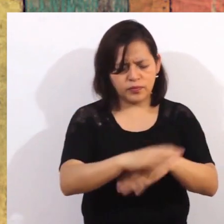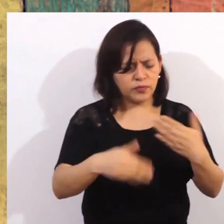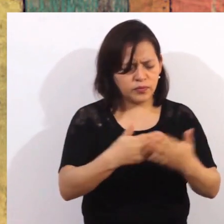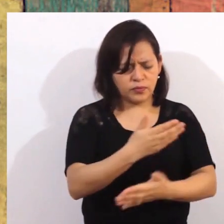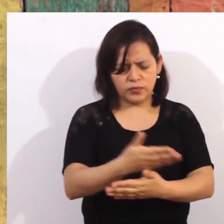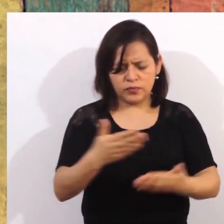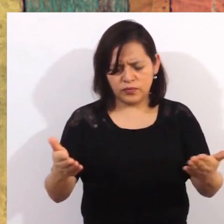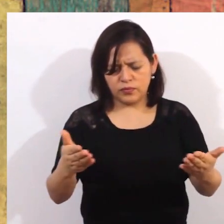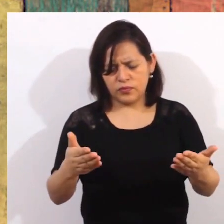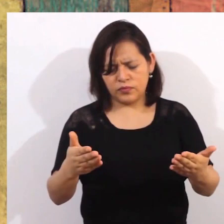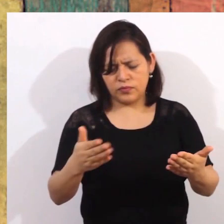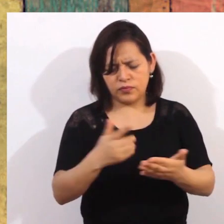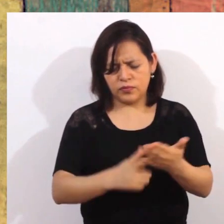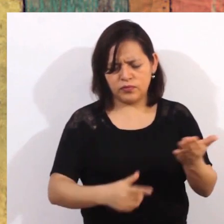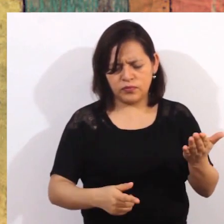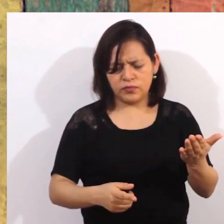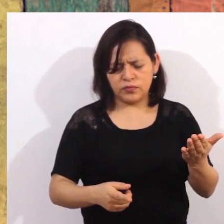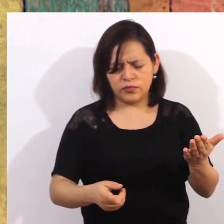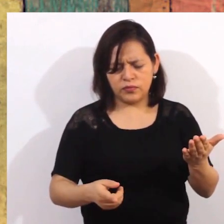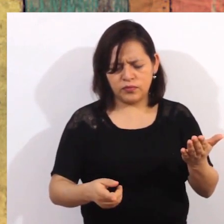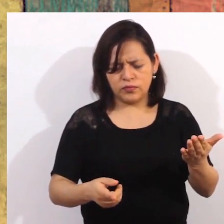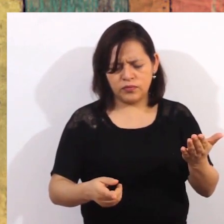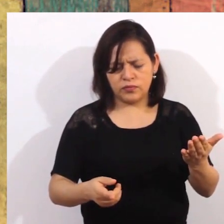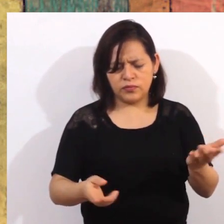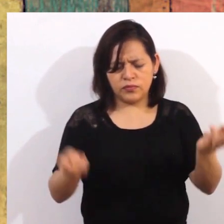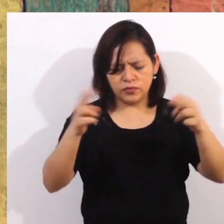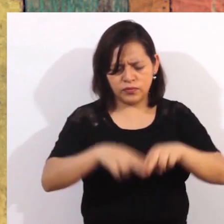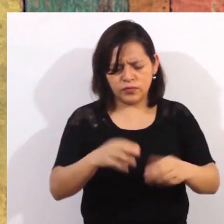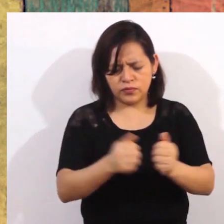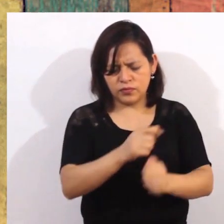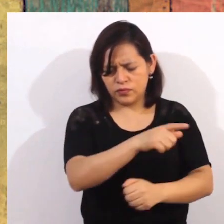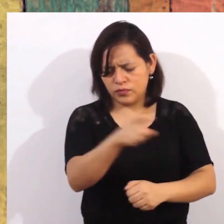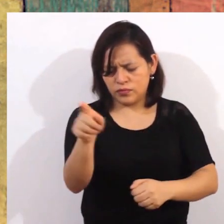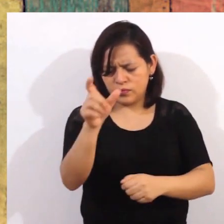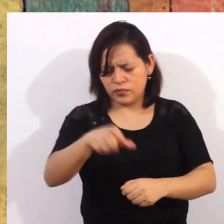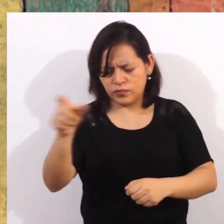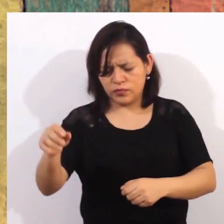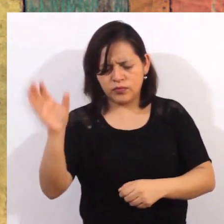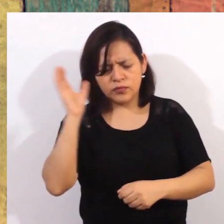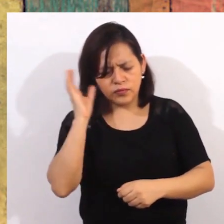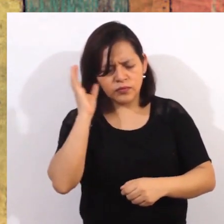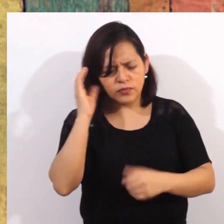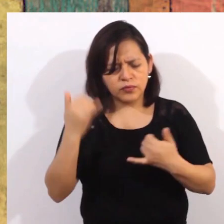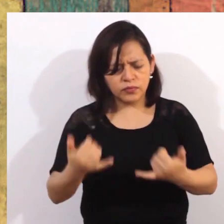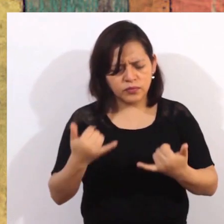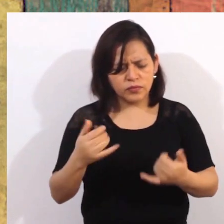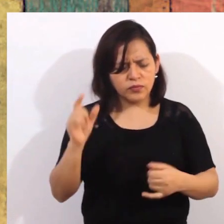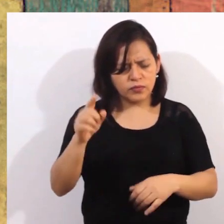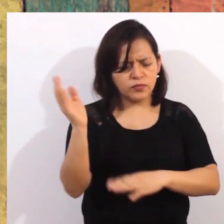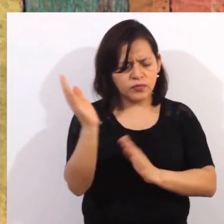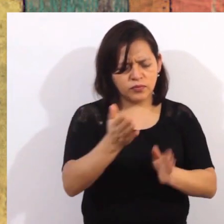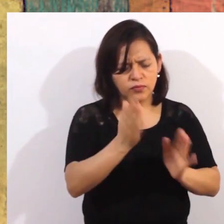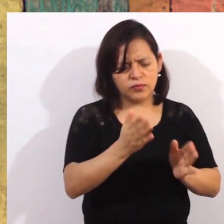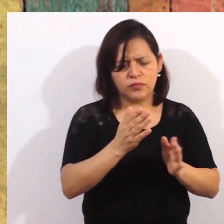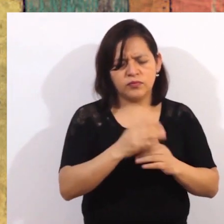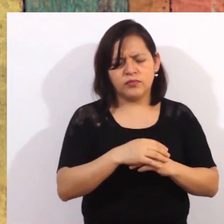pasado, con algunos que tal vez pueden estar oyendo este mensaje, con otros tal vez que puedan considerar de que